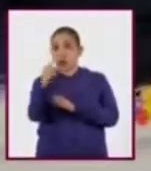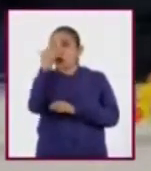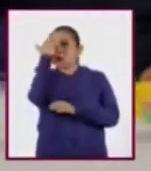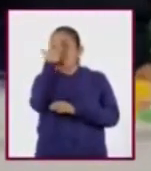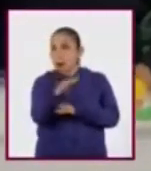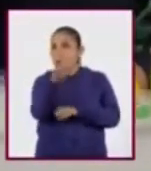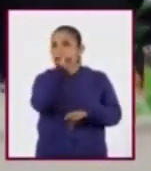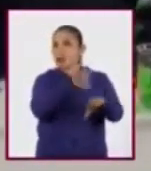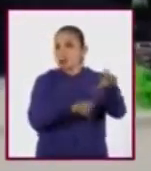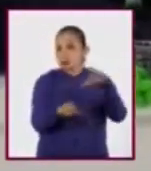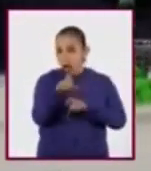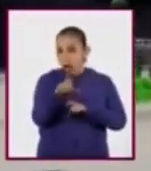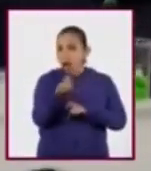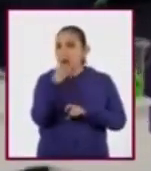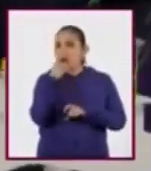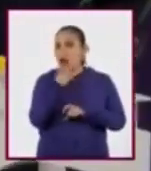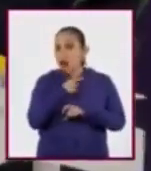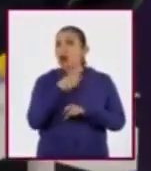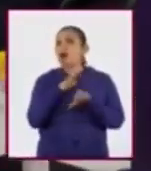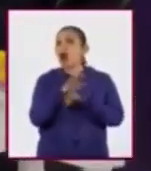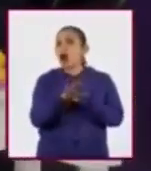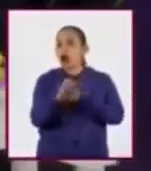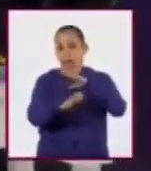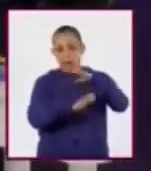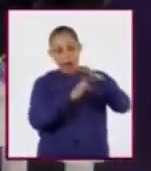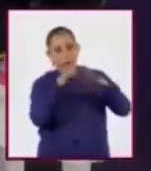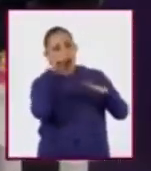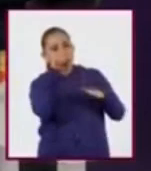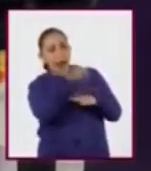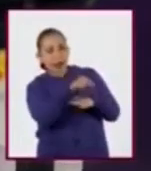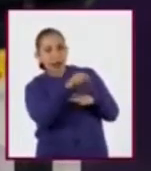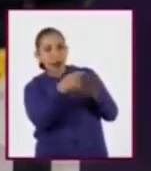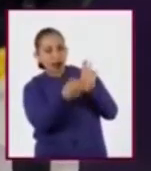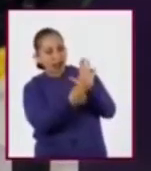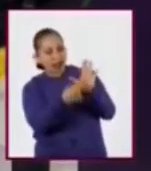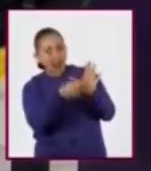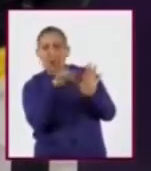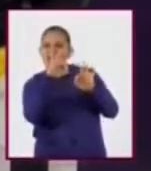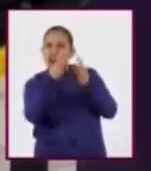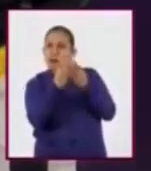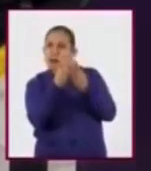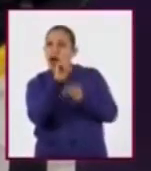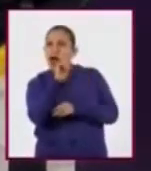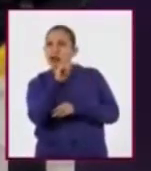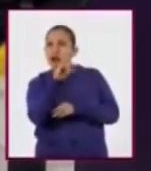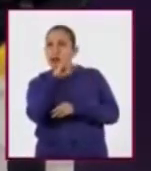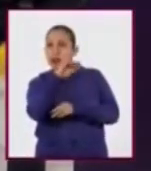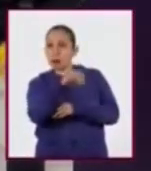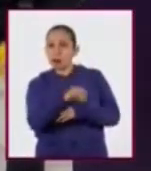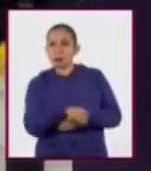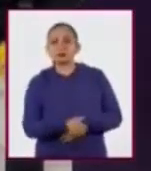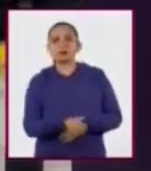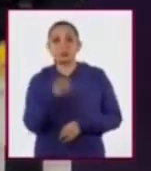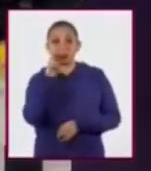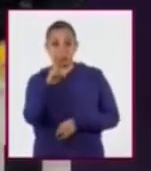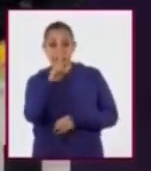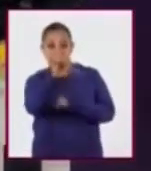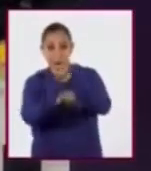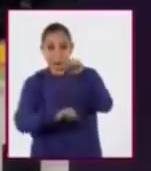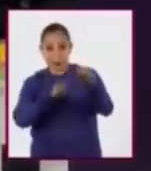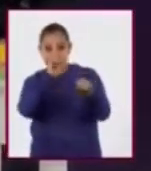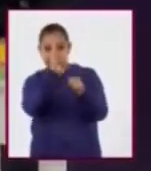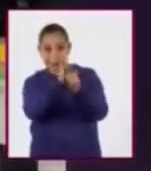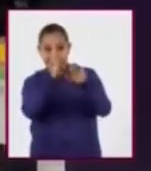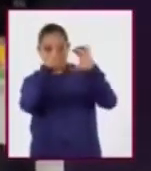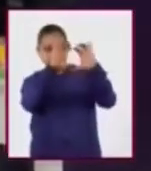de química nos dirán qué elemento representa nuestro modelo atómico. Observemos que los átomos de los